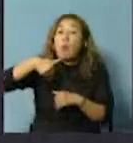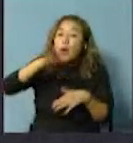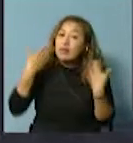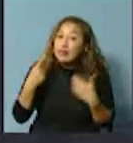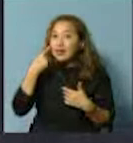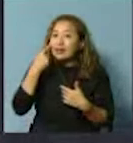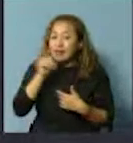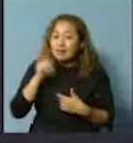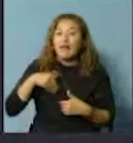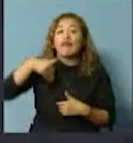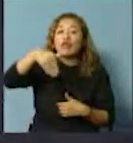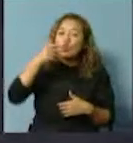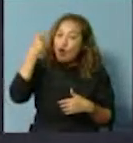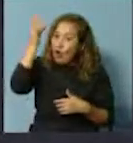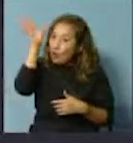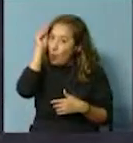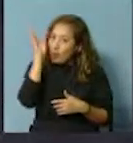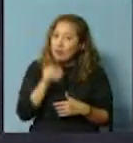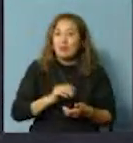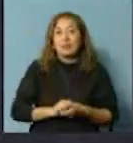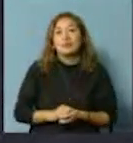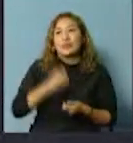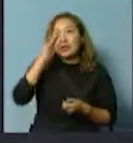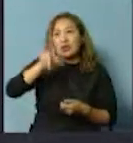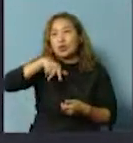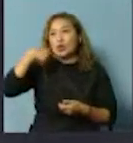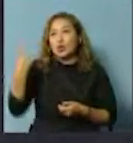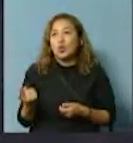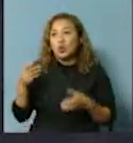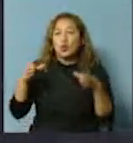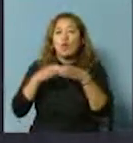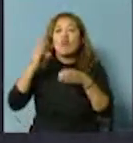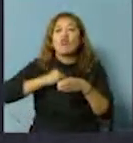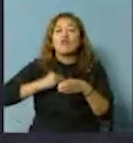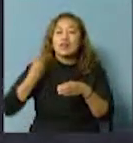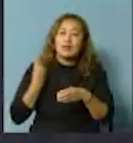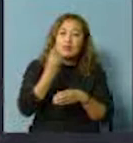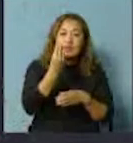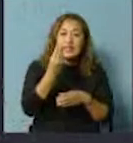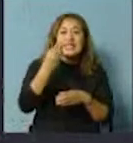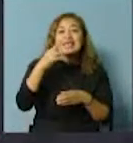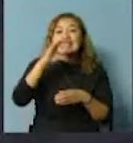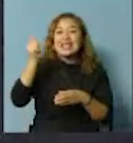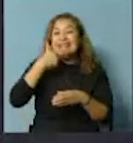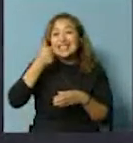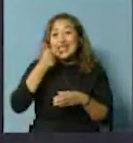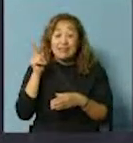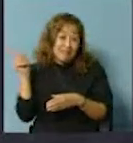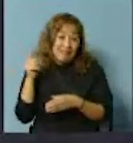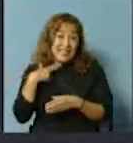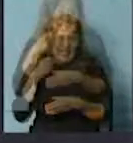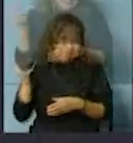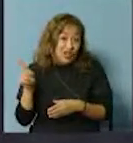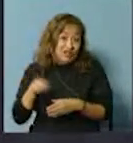intendencia no nos olvidemos y después vamos al partido confiar encabezado por rené casas rené el hijo de vicente